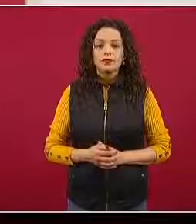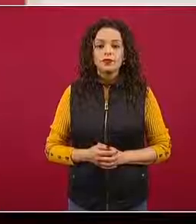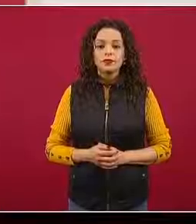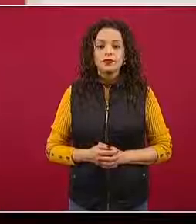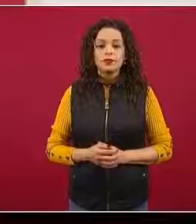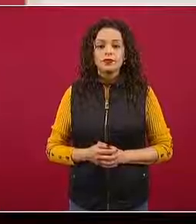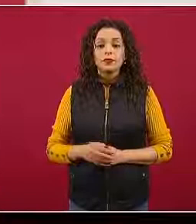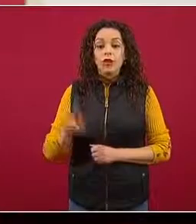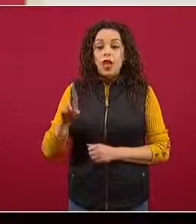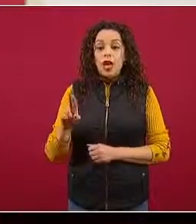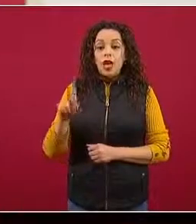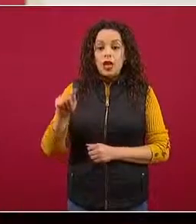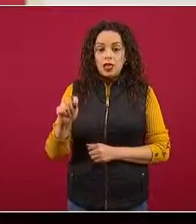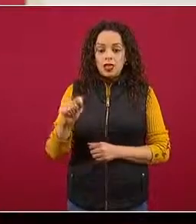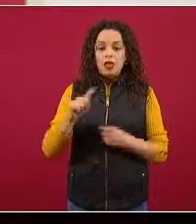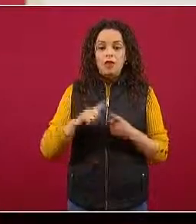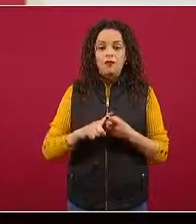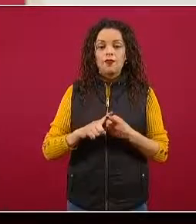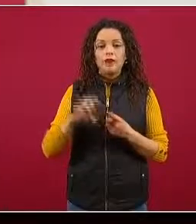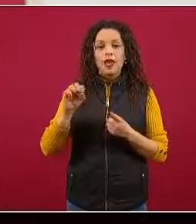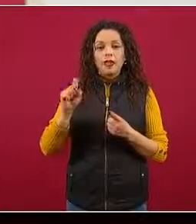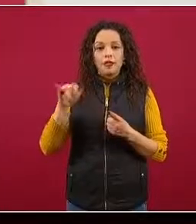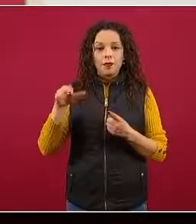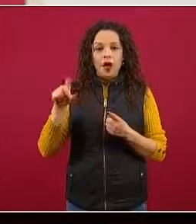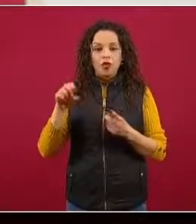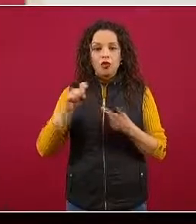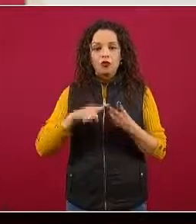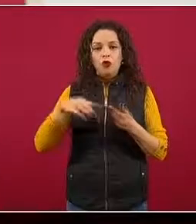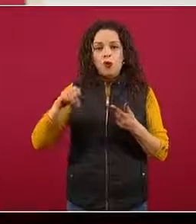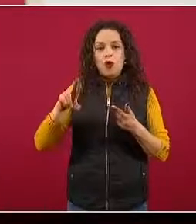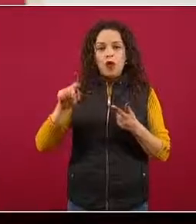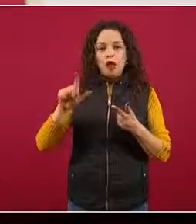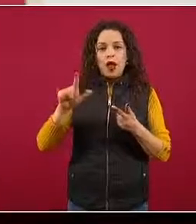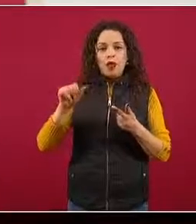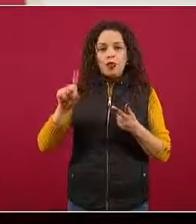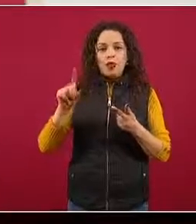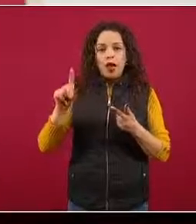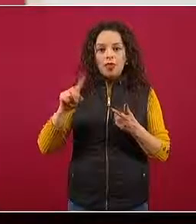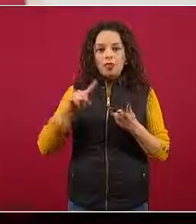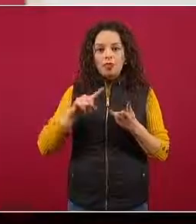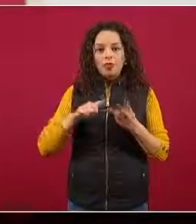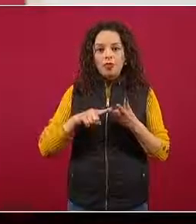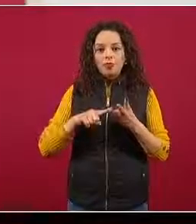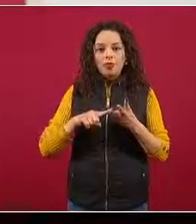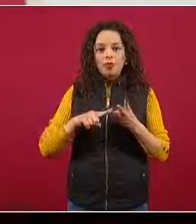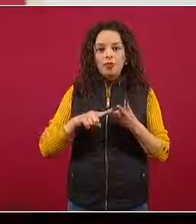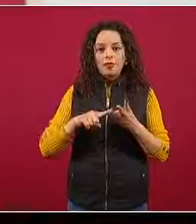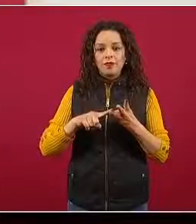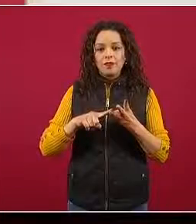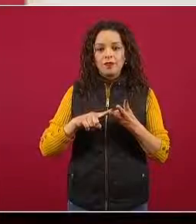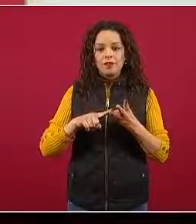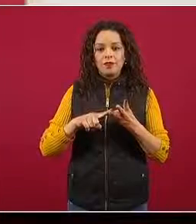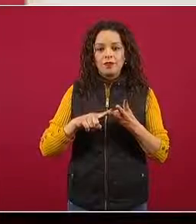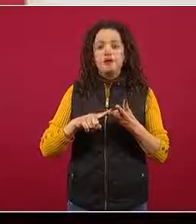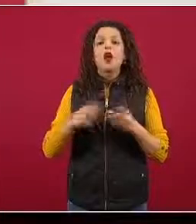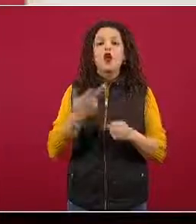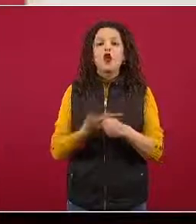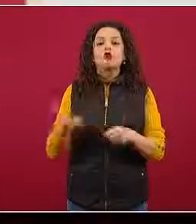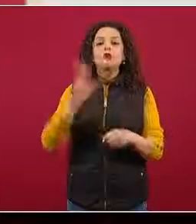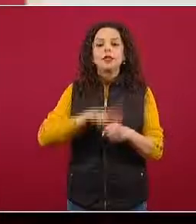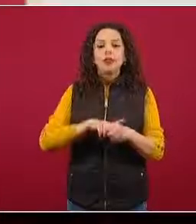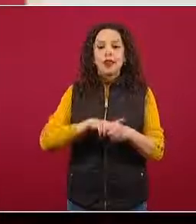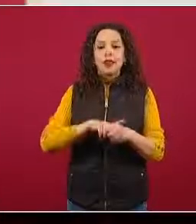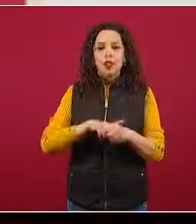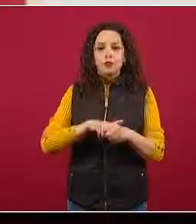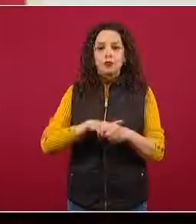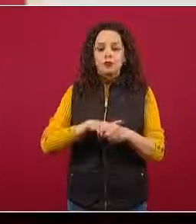RT, incidencia de casos estimados, mortalidad por 100,000 habitantes. Los hospitalizados por 100,000 habitantes